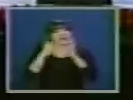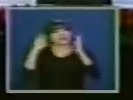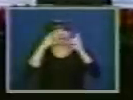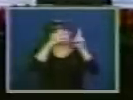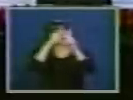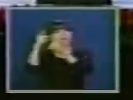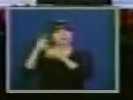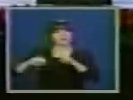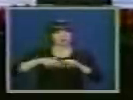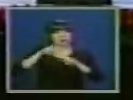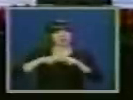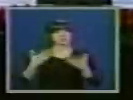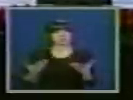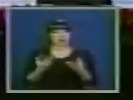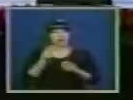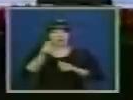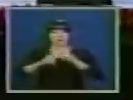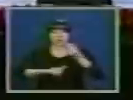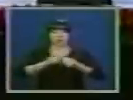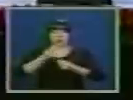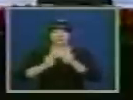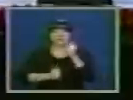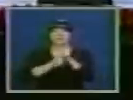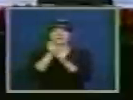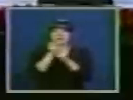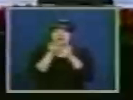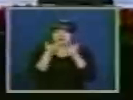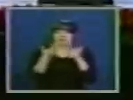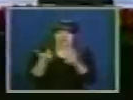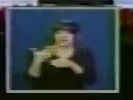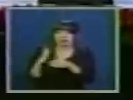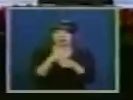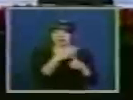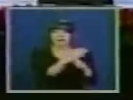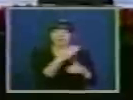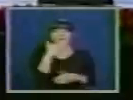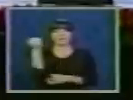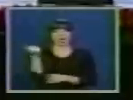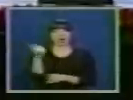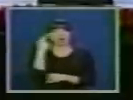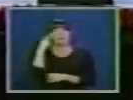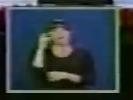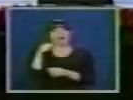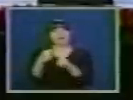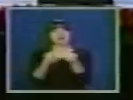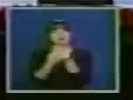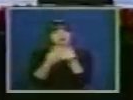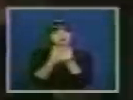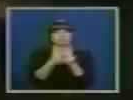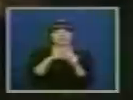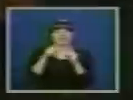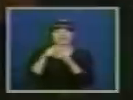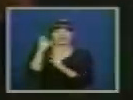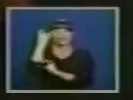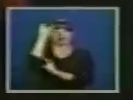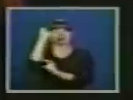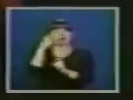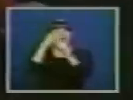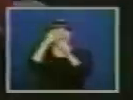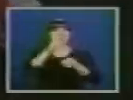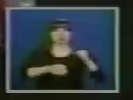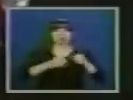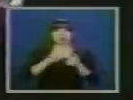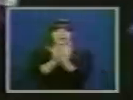nacionales. Producir mayor riqueza y repartirla mejor para abonar los eternos ideales de justicia y